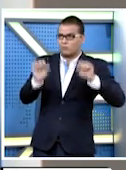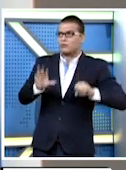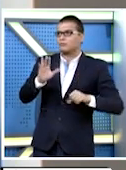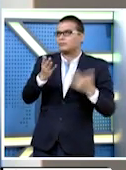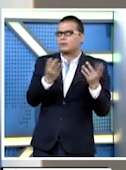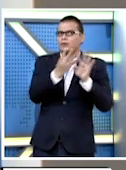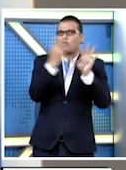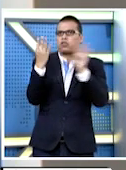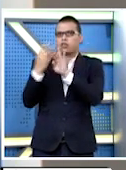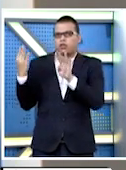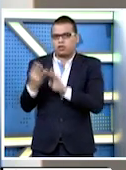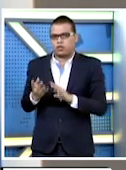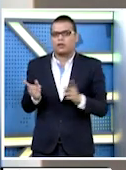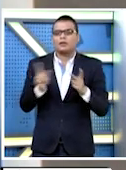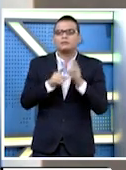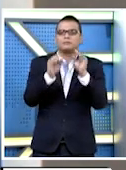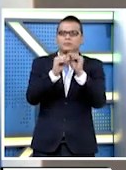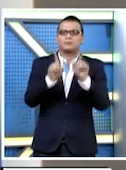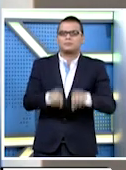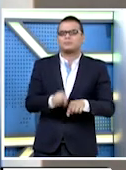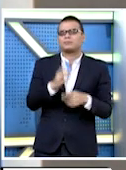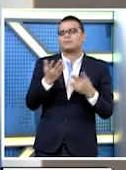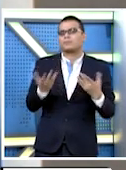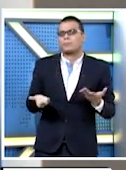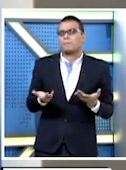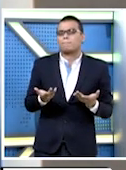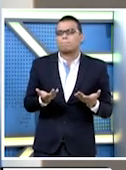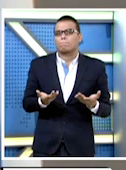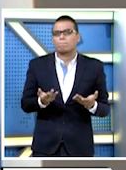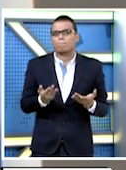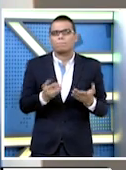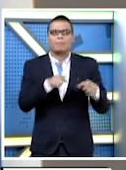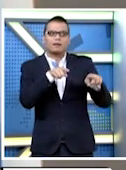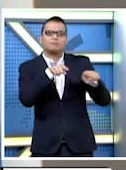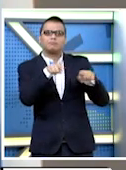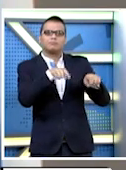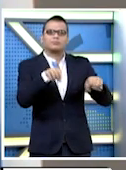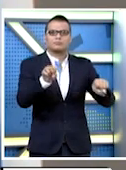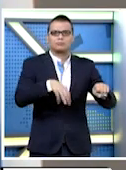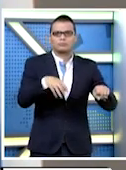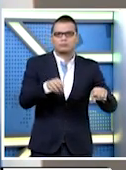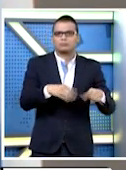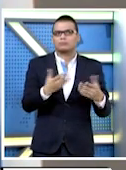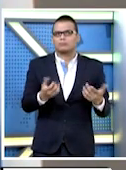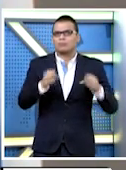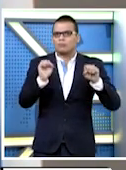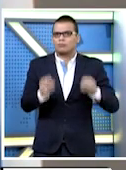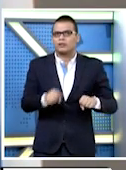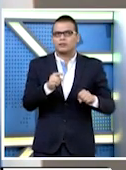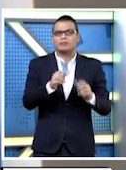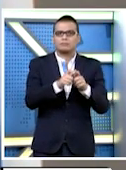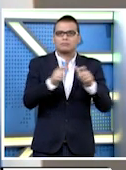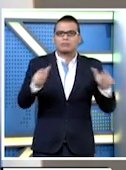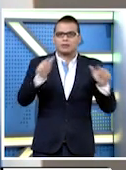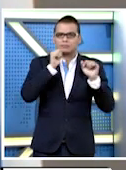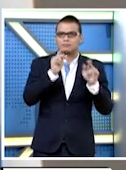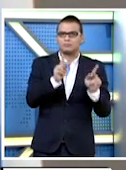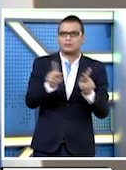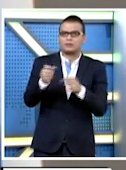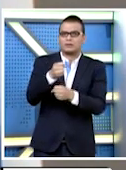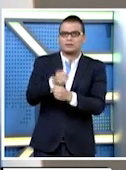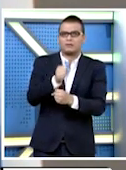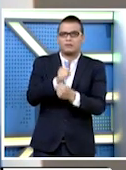posible igualmente orientar a que cierto tipo de supermercados tengan mayor número de cajeros para evitar